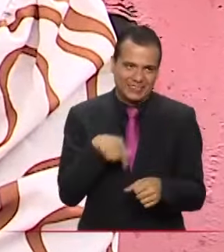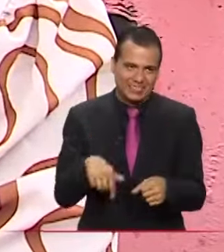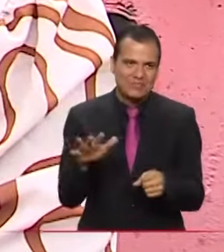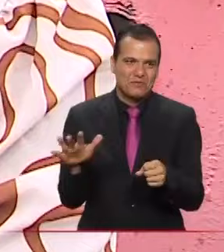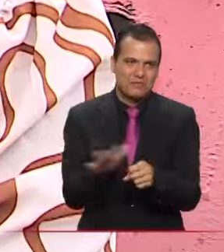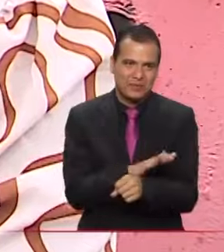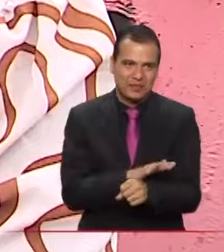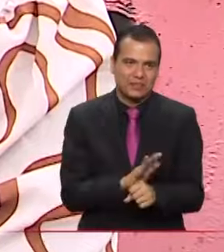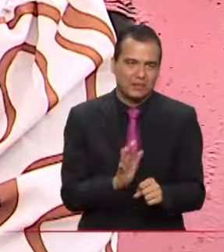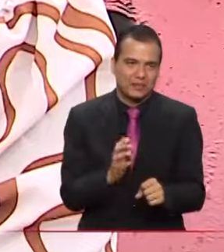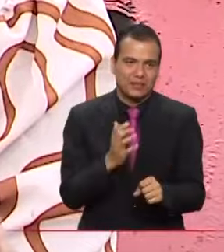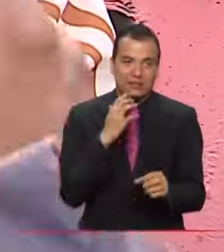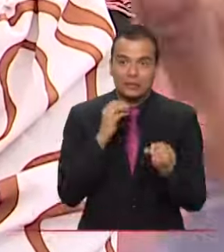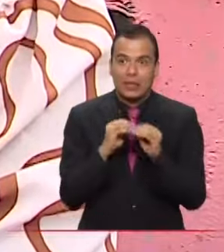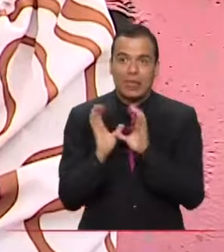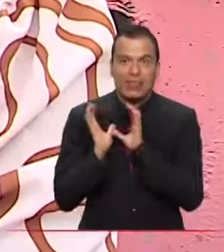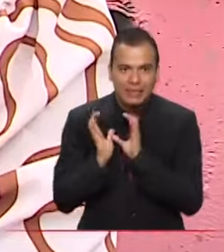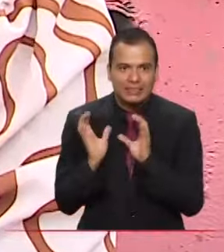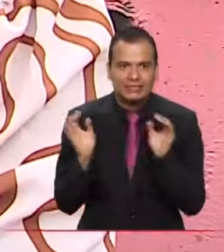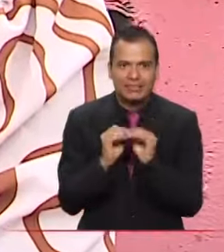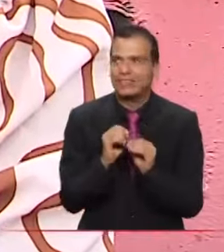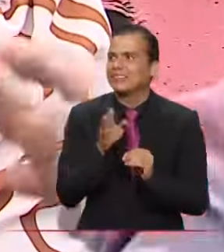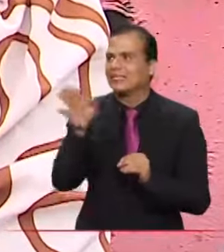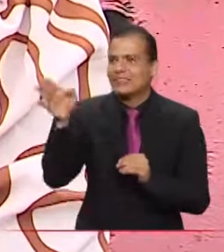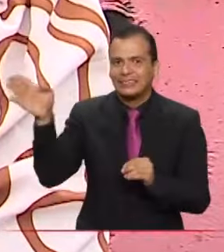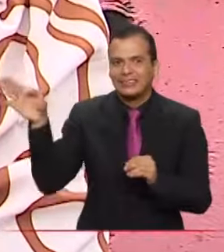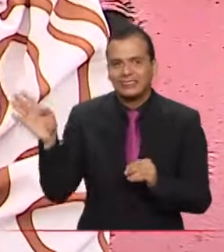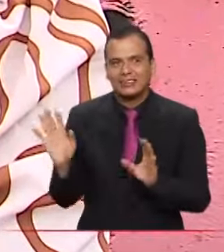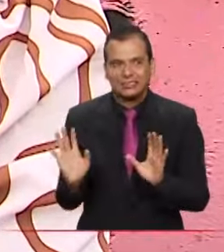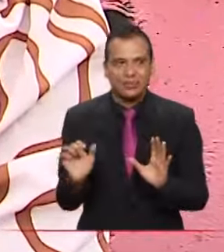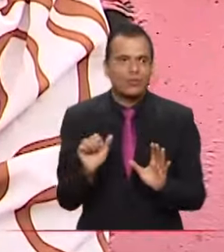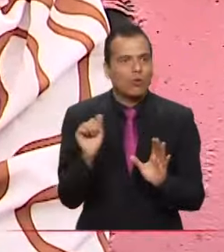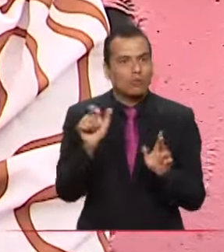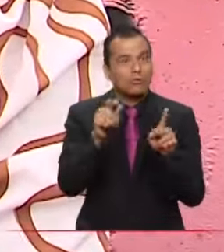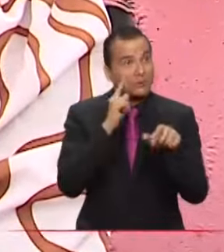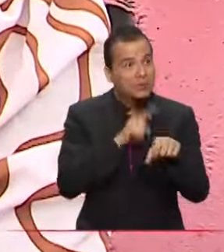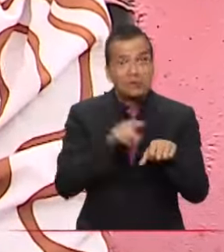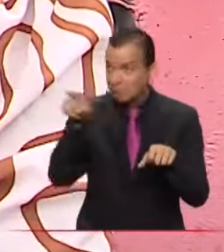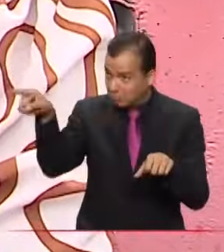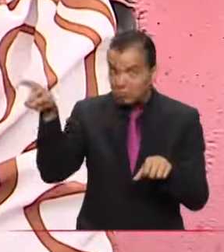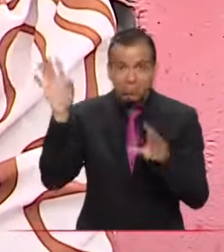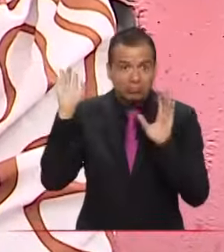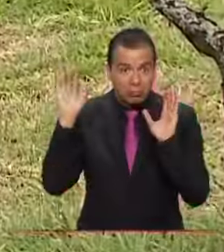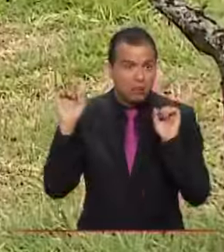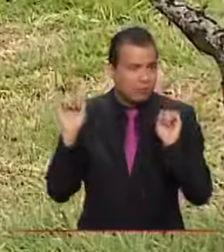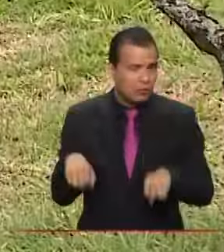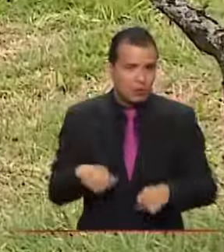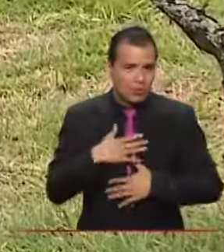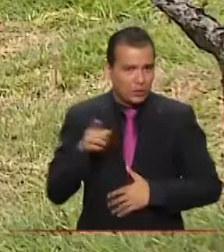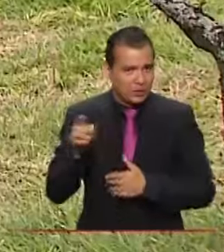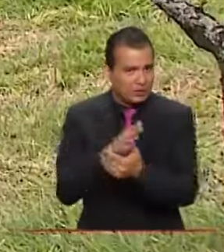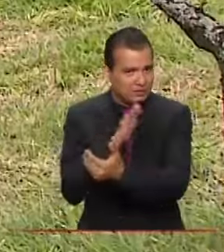y sería como mucha avaricia también y hay otro, invitamos que vaya otra persona venezolana o colombiana.